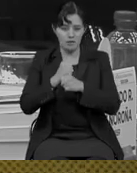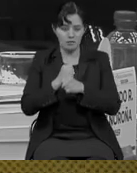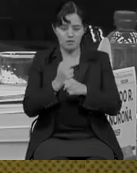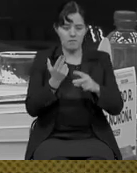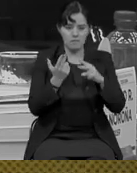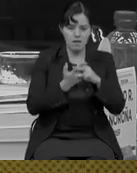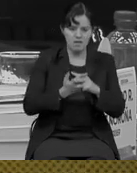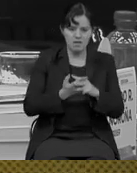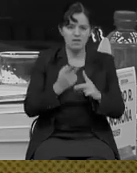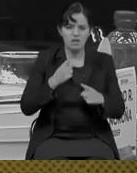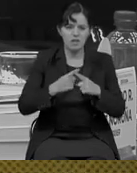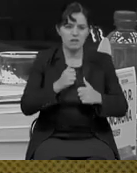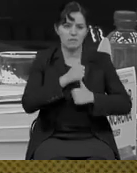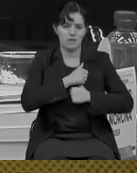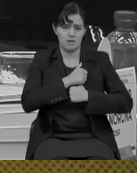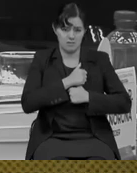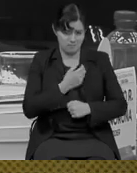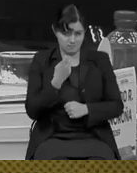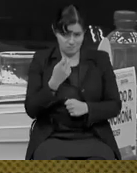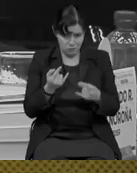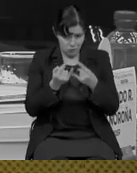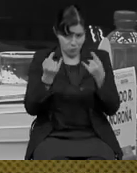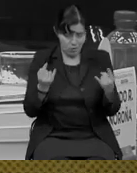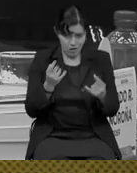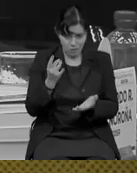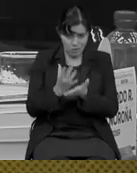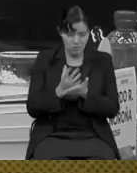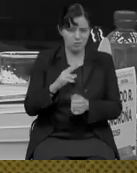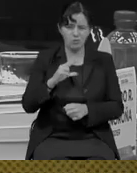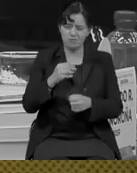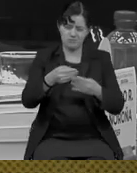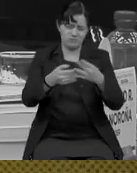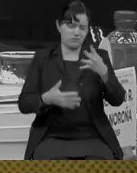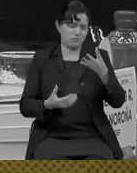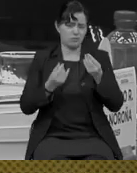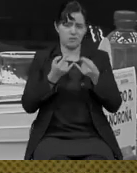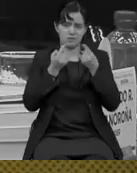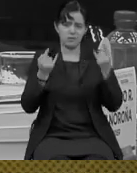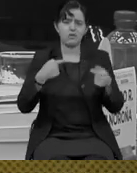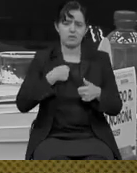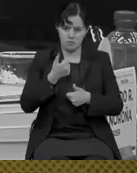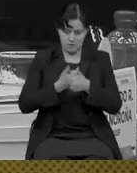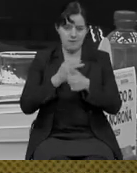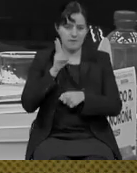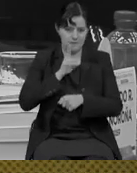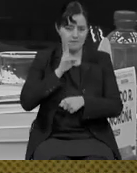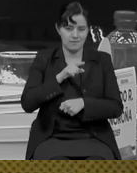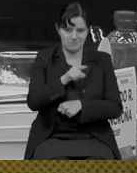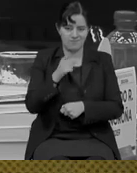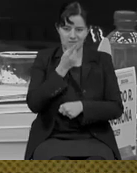militar. Pero no son los únicos, es una lista larga. Yo los reto a ustedes que dicen que la violencia es una serie de cosas y estas prácticas